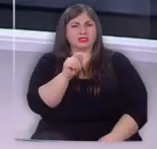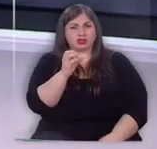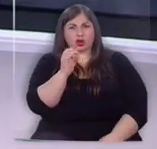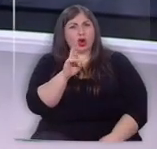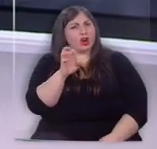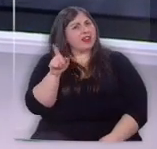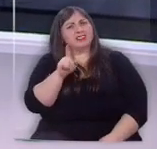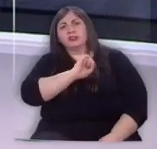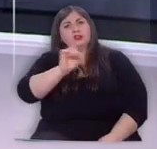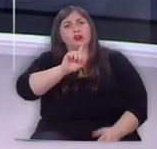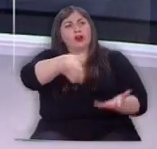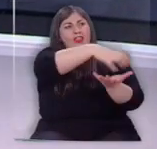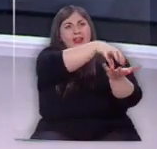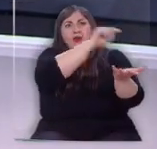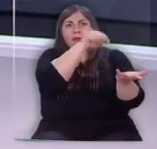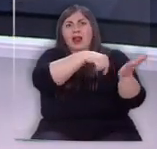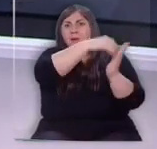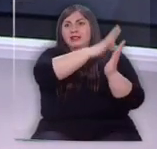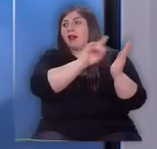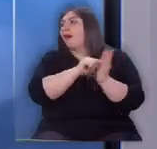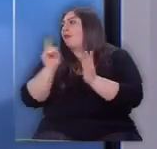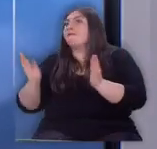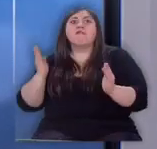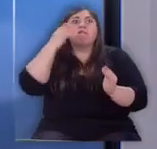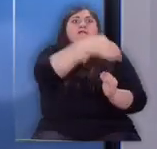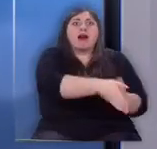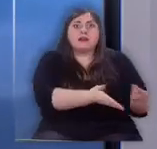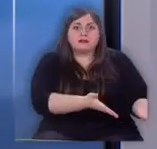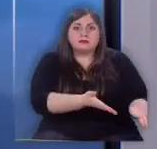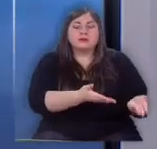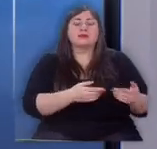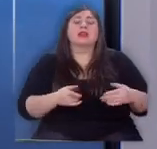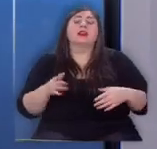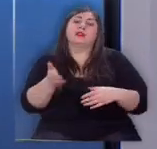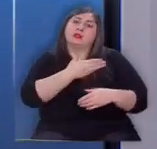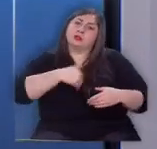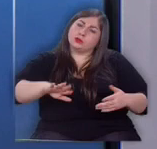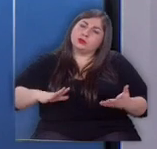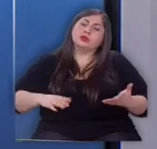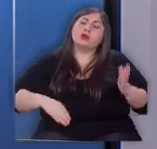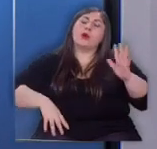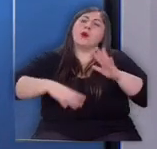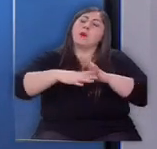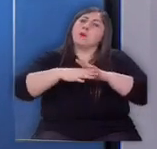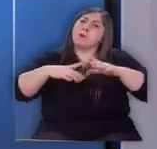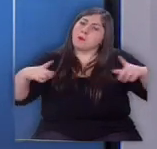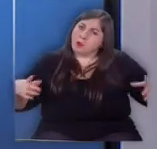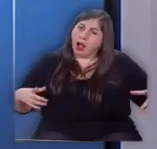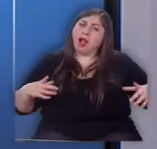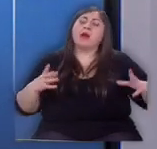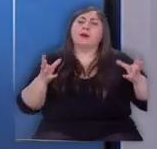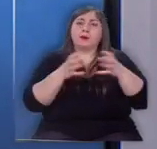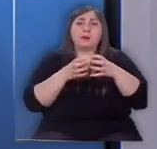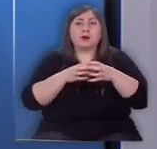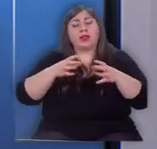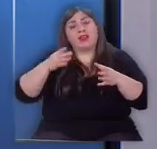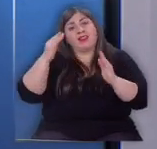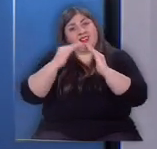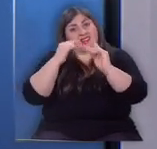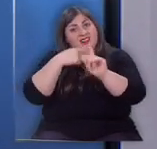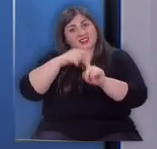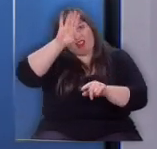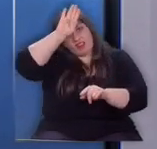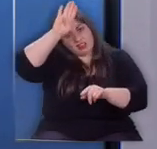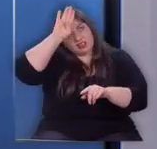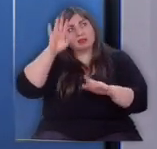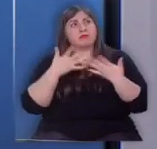van sí a ejercer su oficio allí. Nosotros tenemos una alta población en la comuna de La Pintana de iglesia evangélica, yo